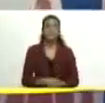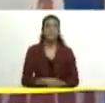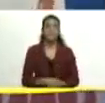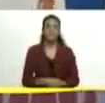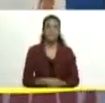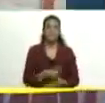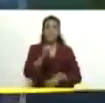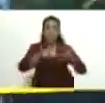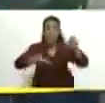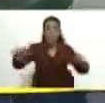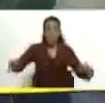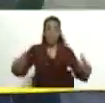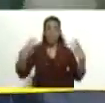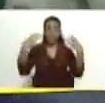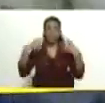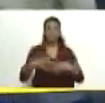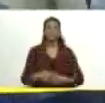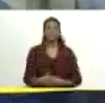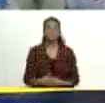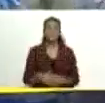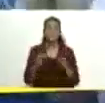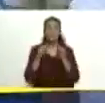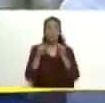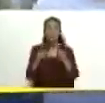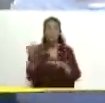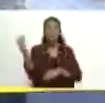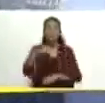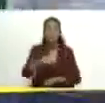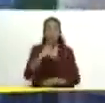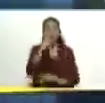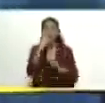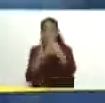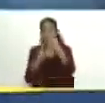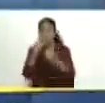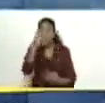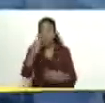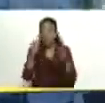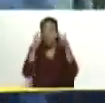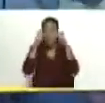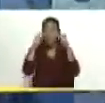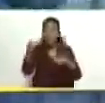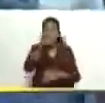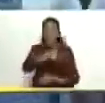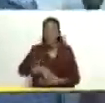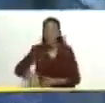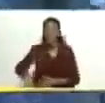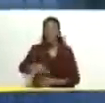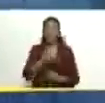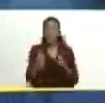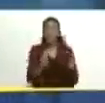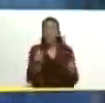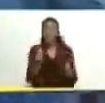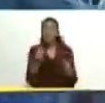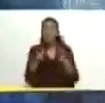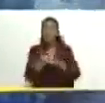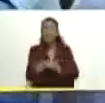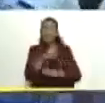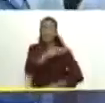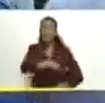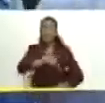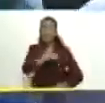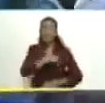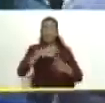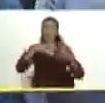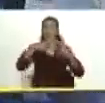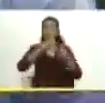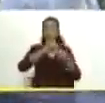la gente. Bueno, continuamos entonces el recorrido. Vamos a ver el trabajo de la gran misión Barrio No